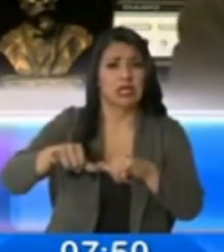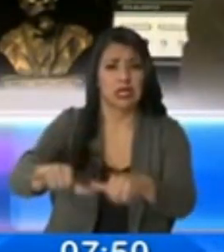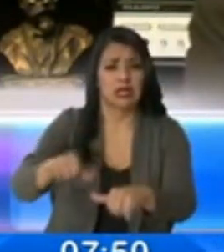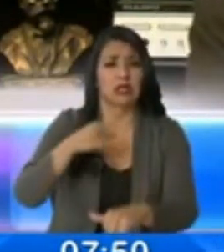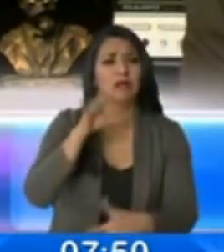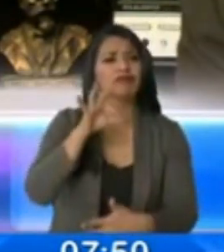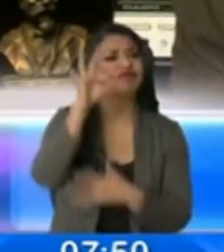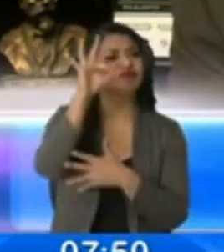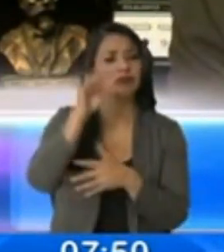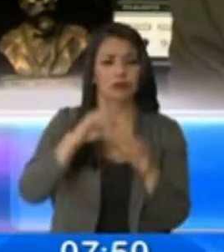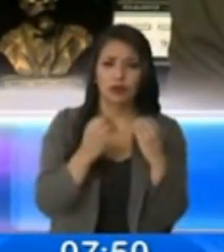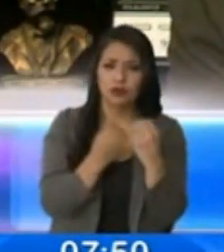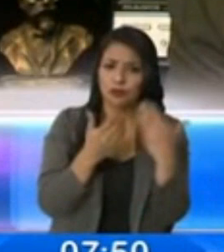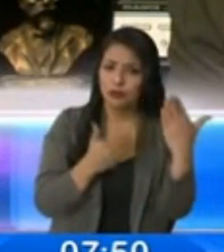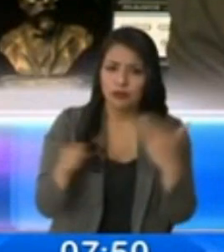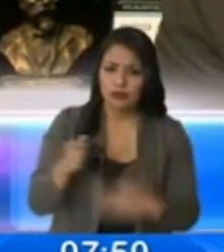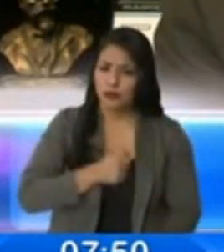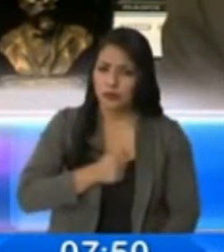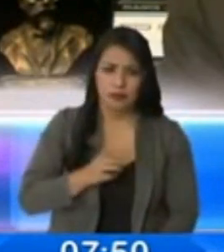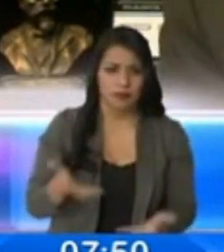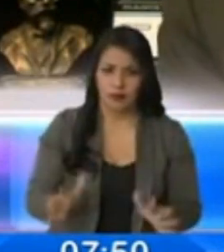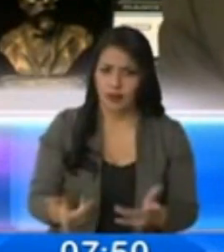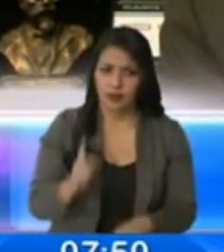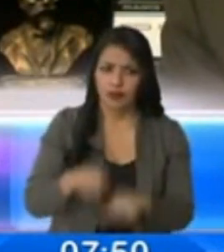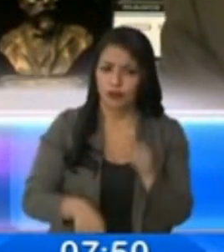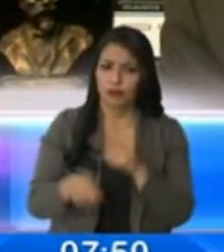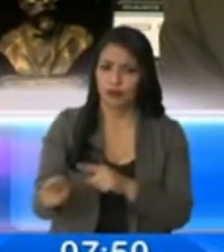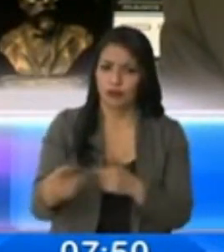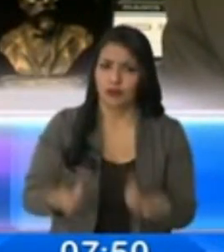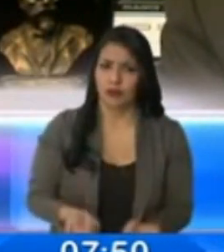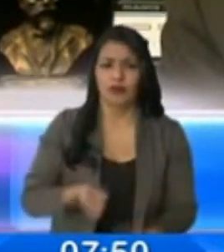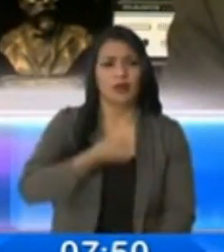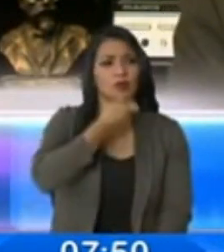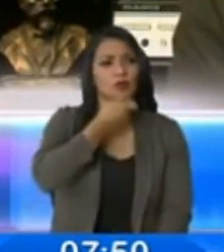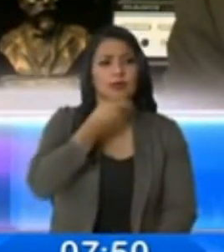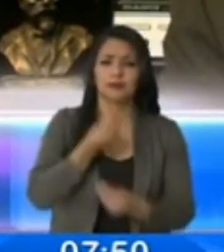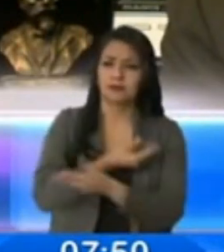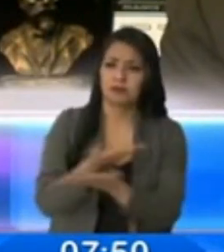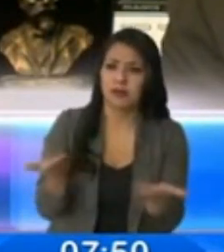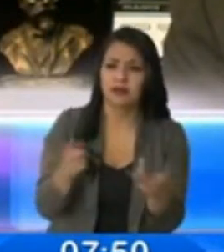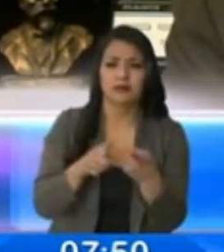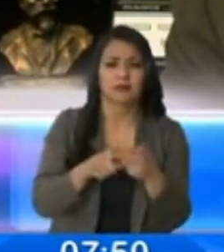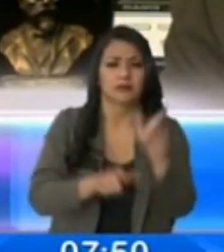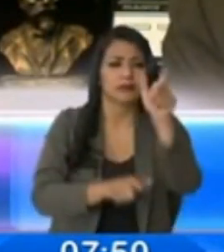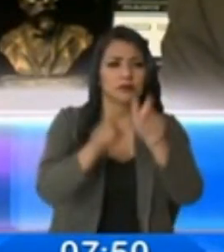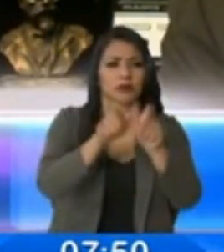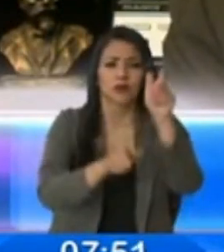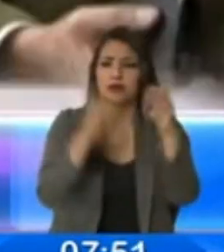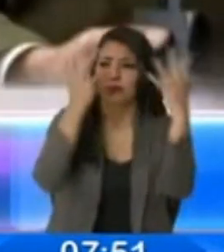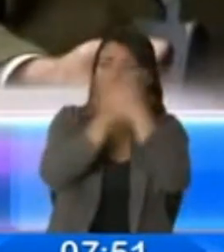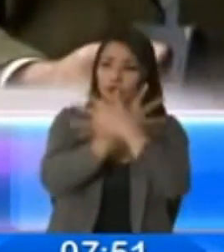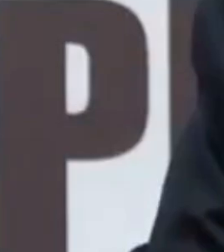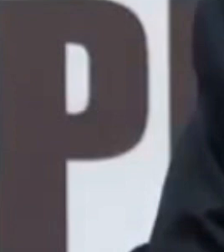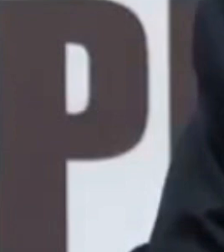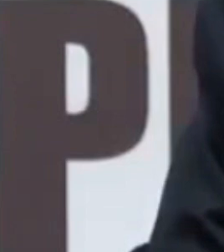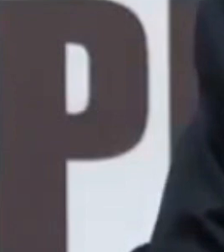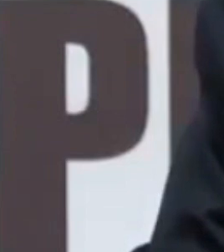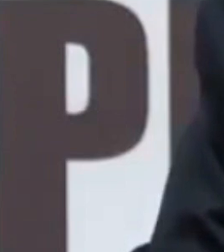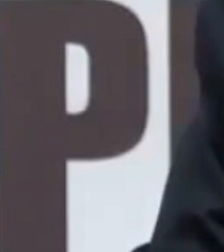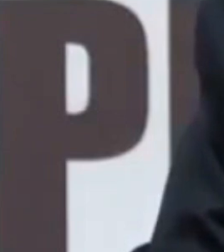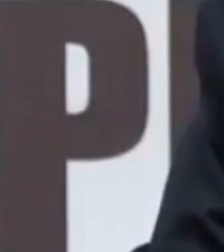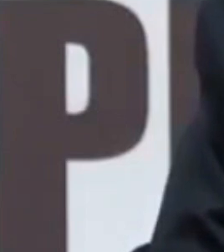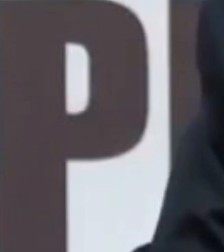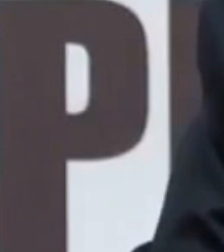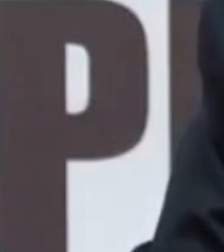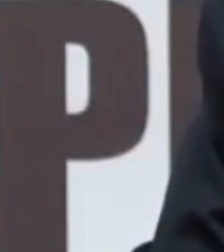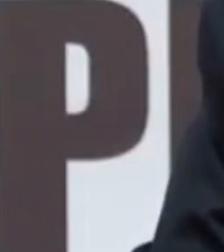nombre de una organización que no les pertenece para dar ruedas de prensa y confundir a la opinión pública. Quisiera